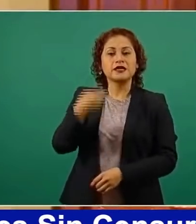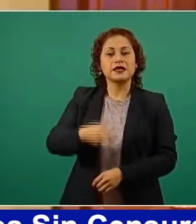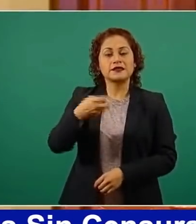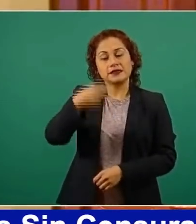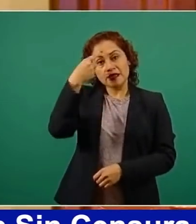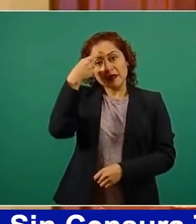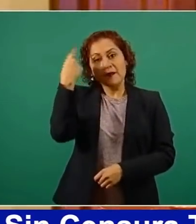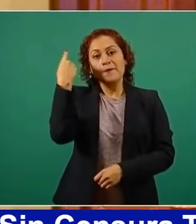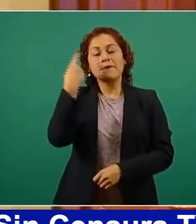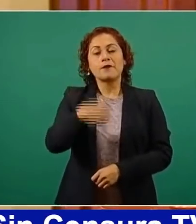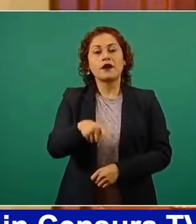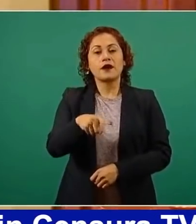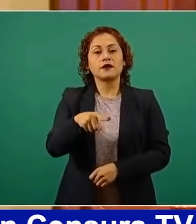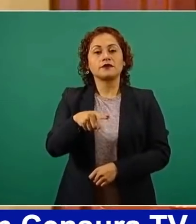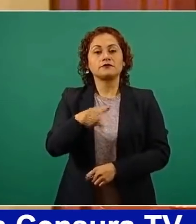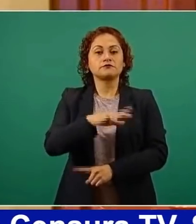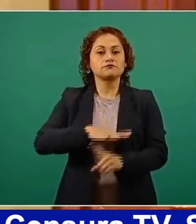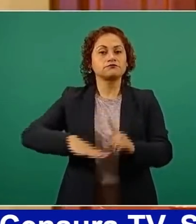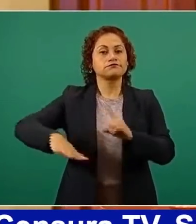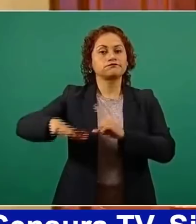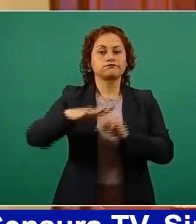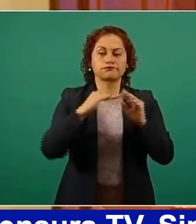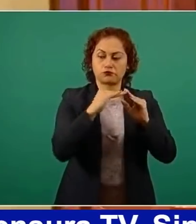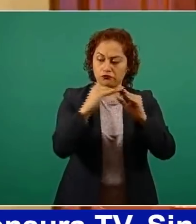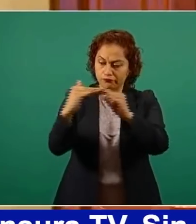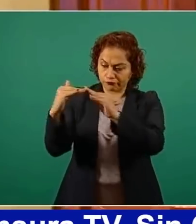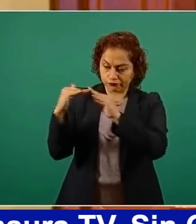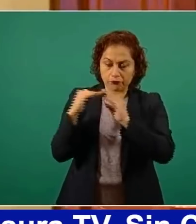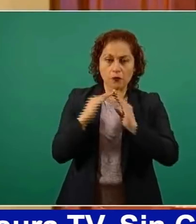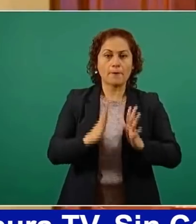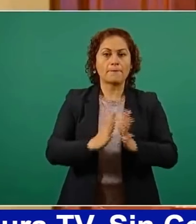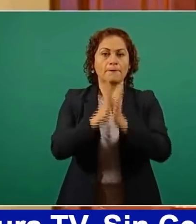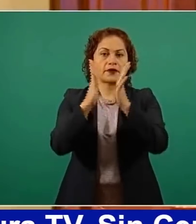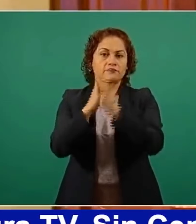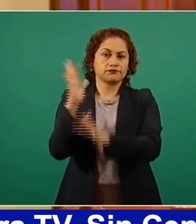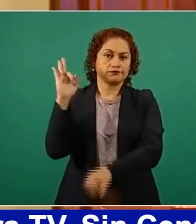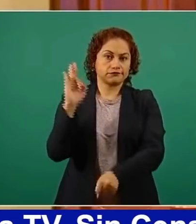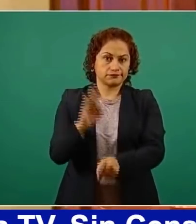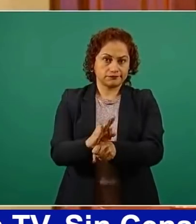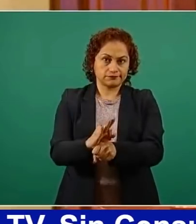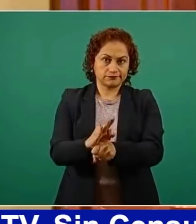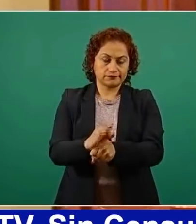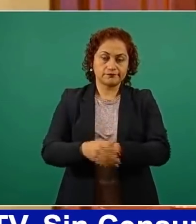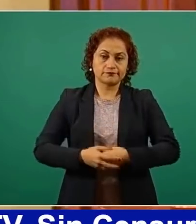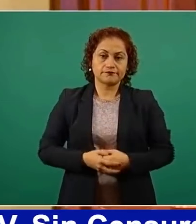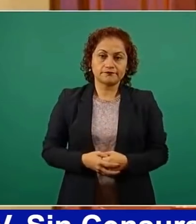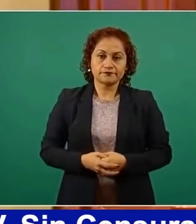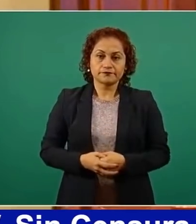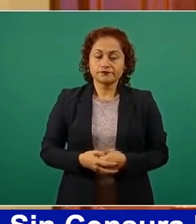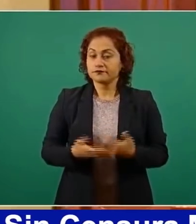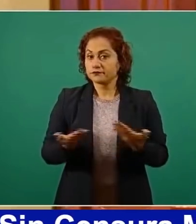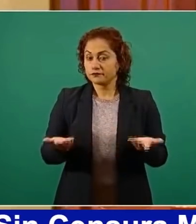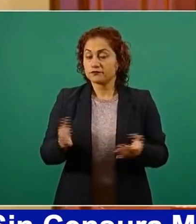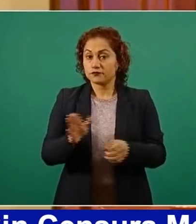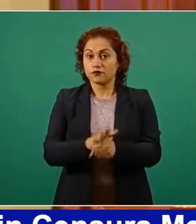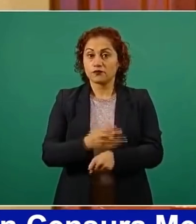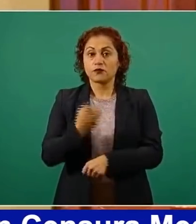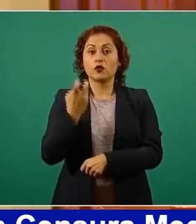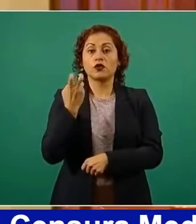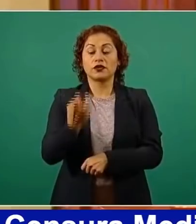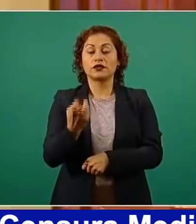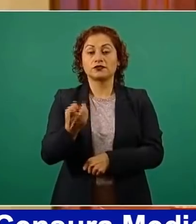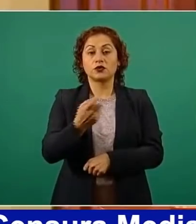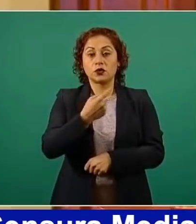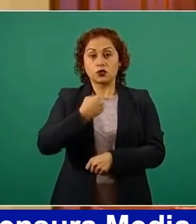el terreno de la democracia. En ese aspecto no hay precedente en